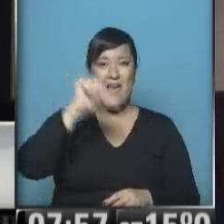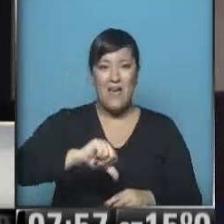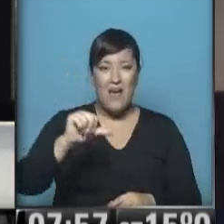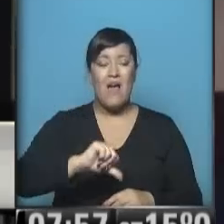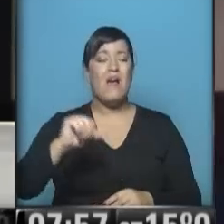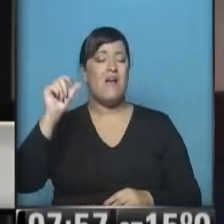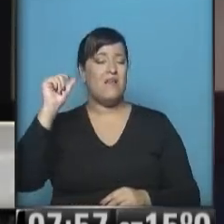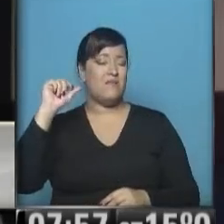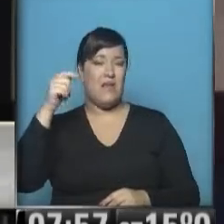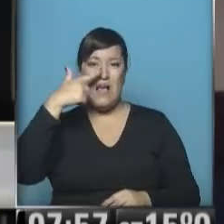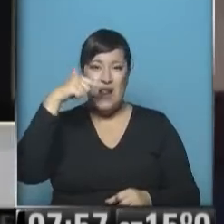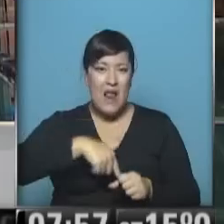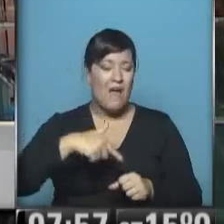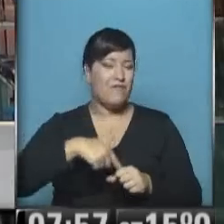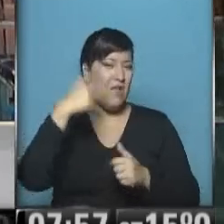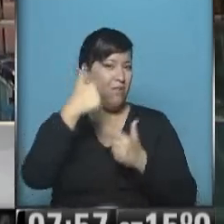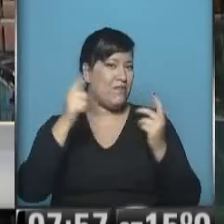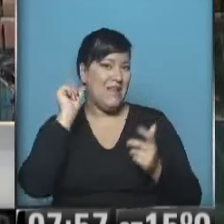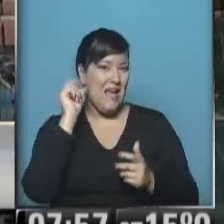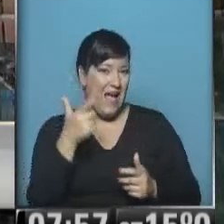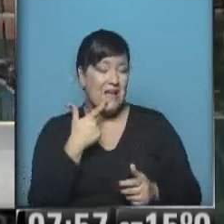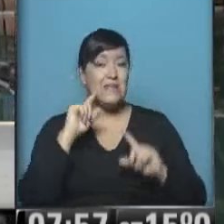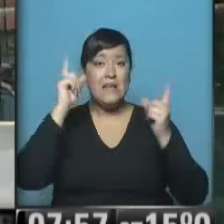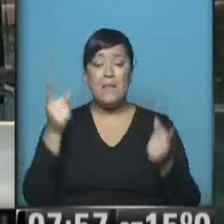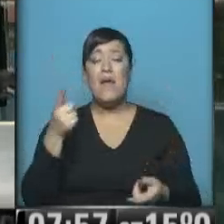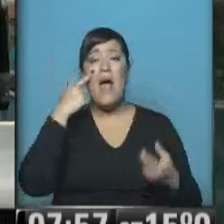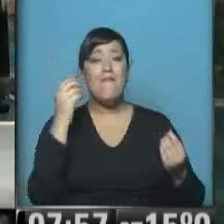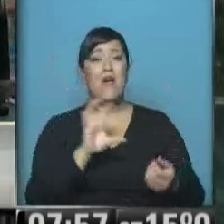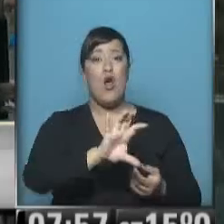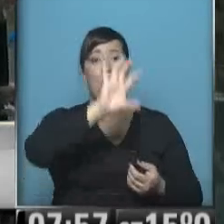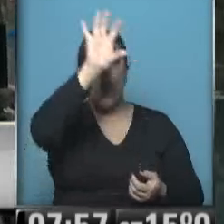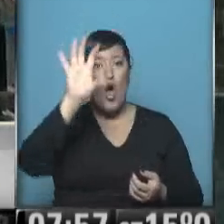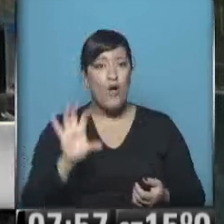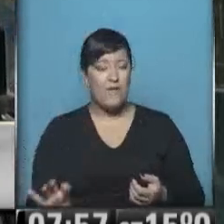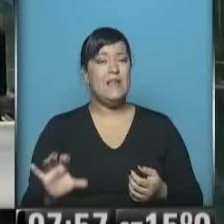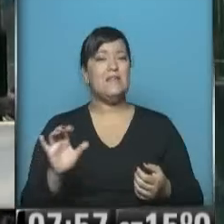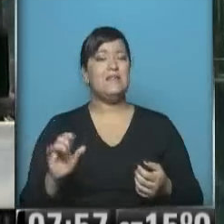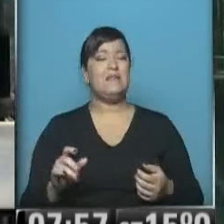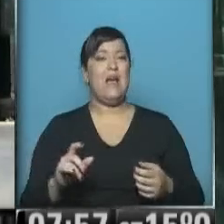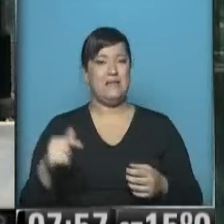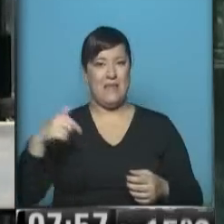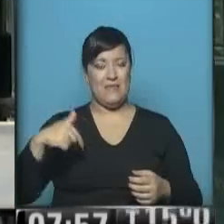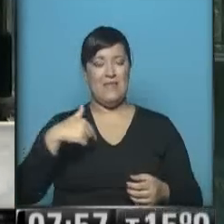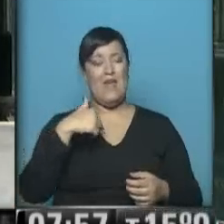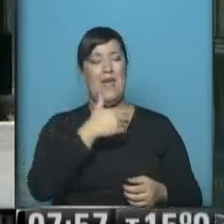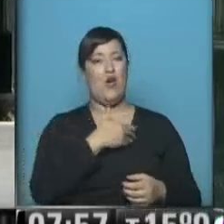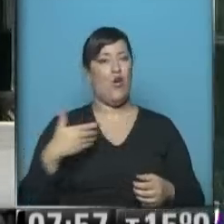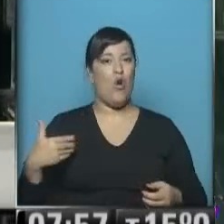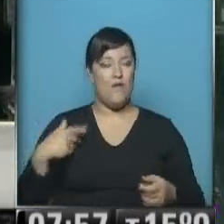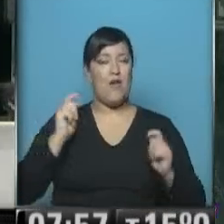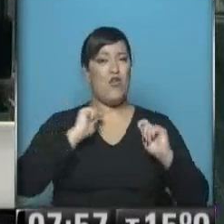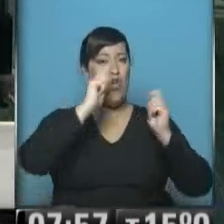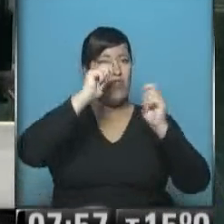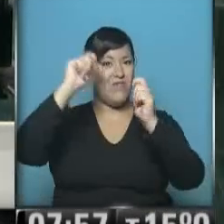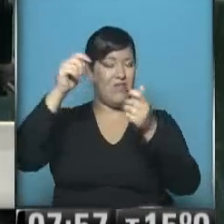eh además el tema de si las provincias van a ver afectadas las regalías que reciben por el petróleo son